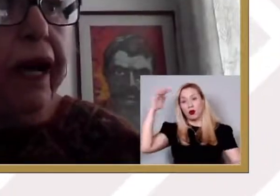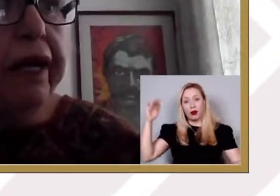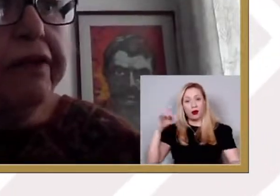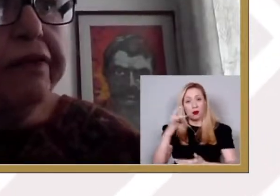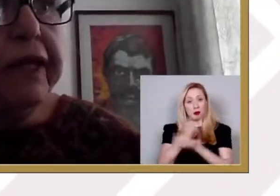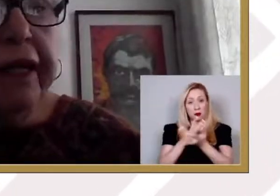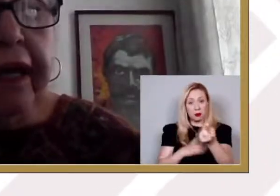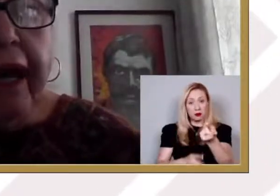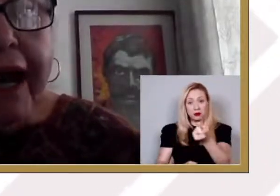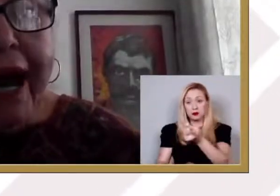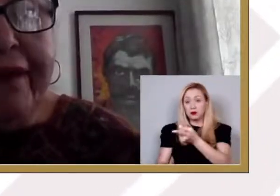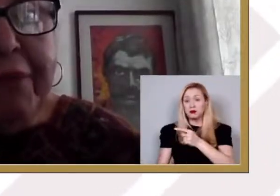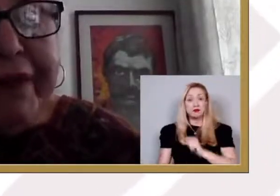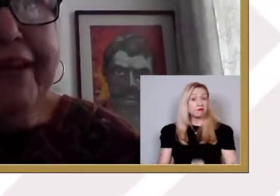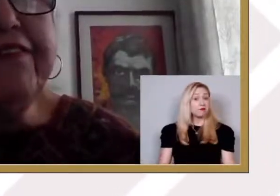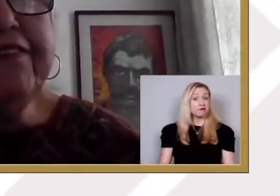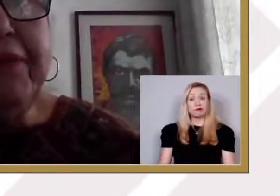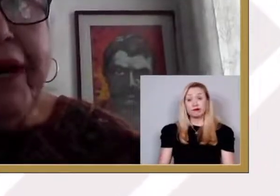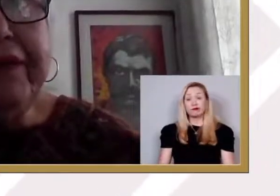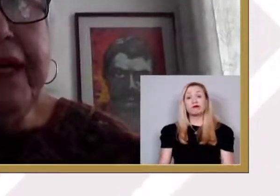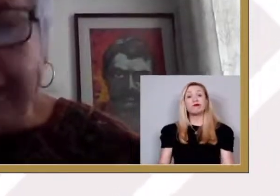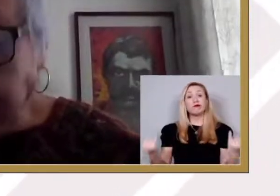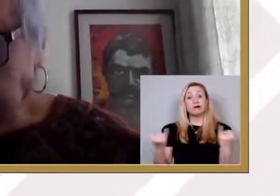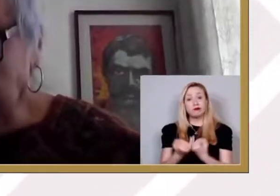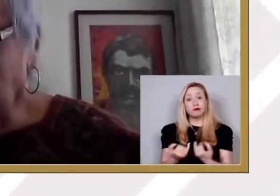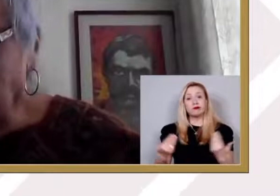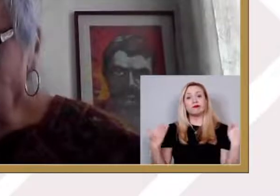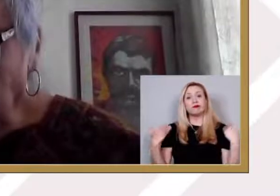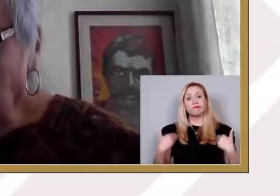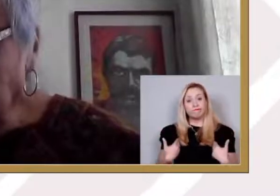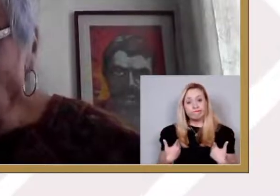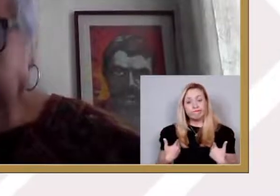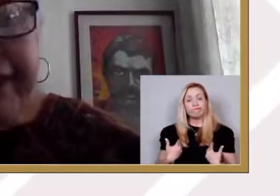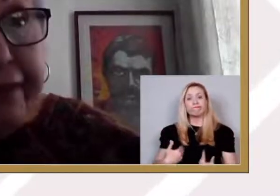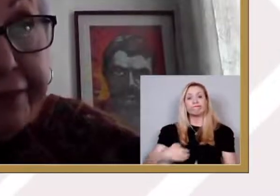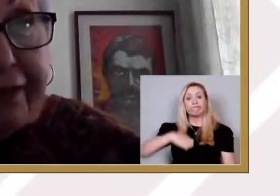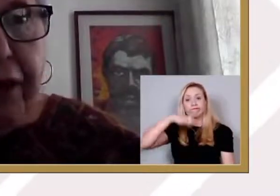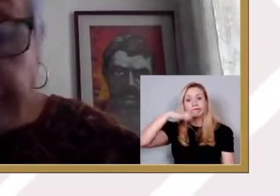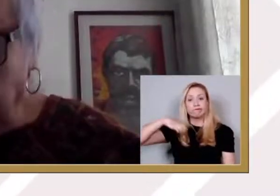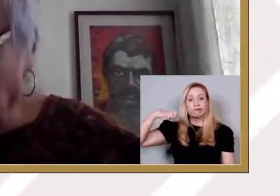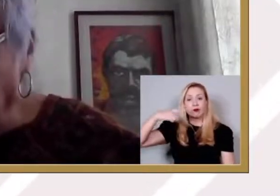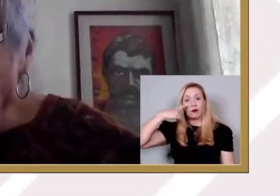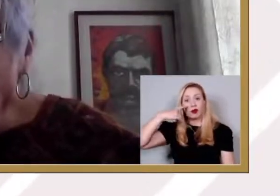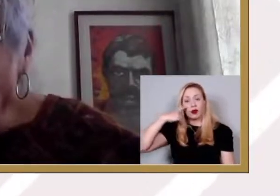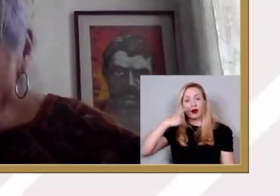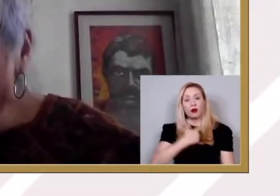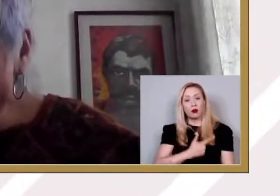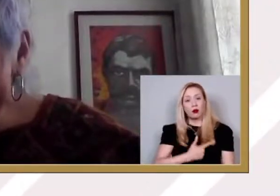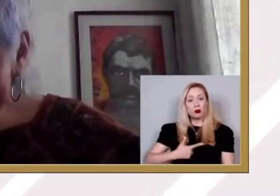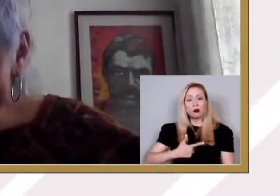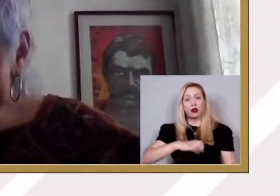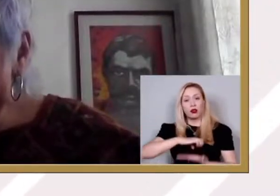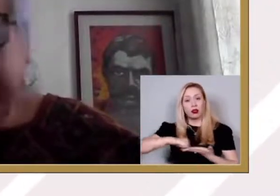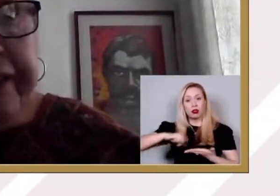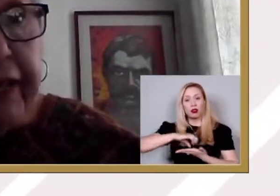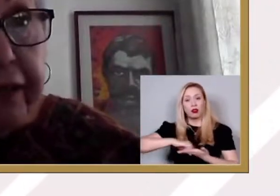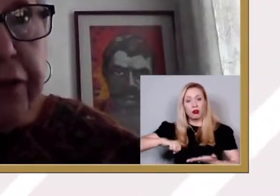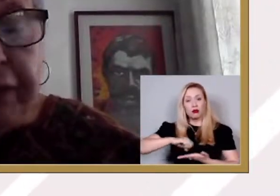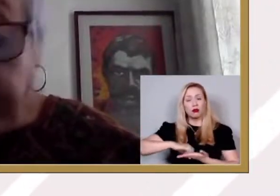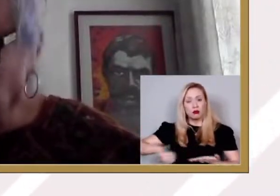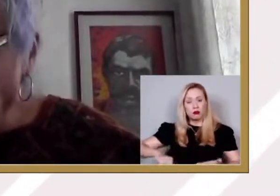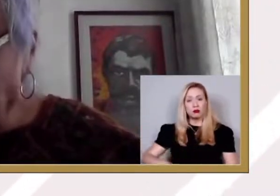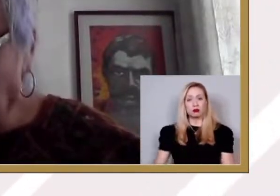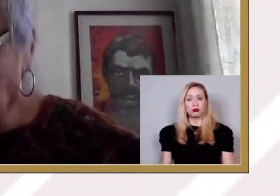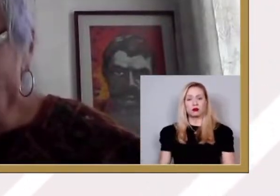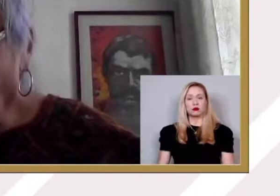también de manera sistemática, ¿verdad? Resulta interesante observar que personas dedicadas a